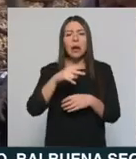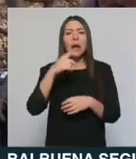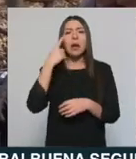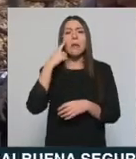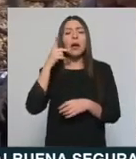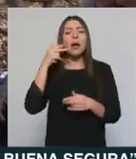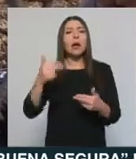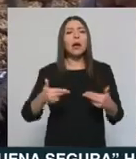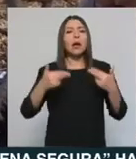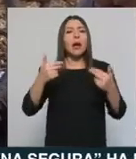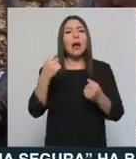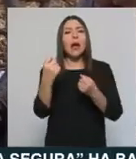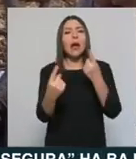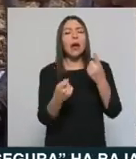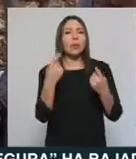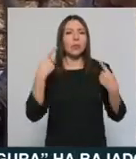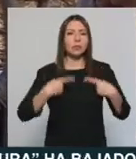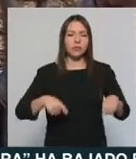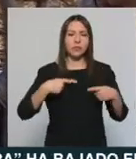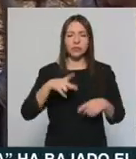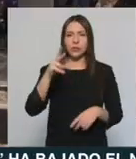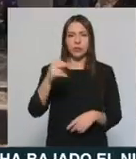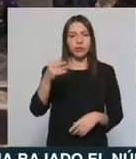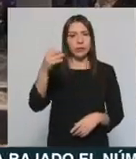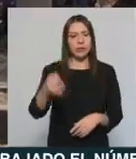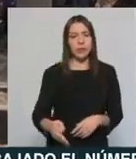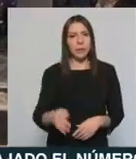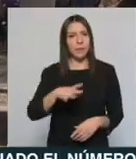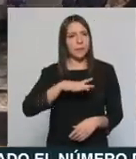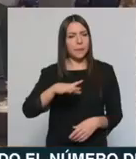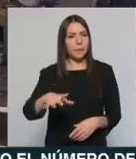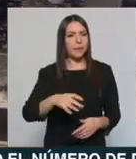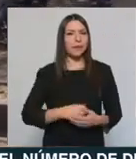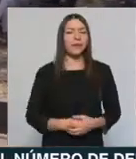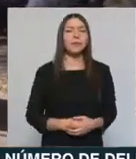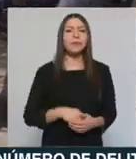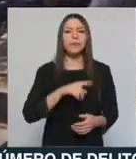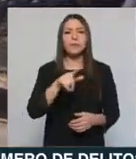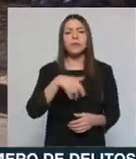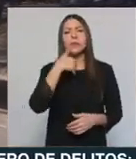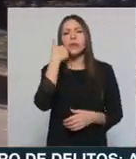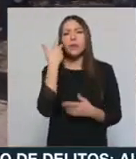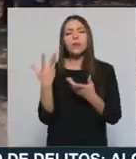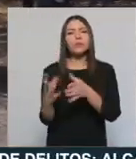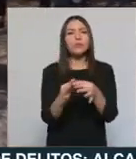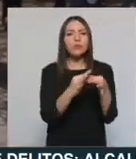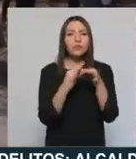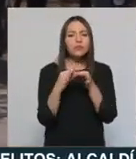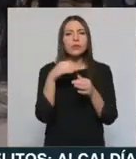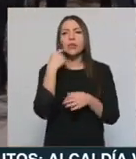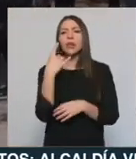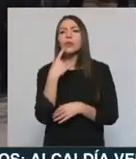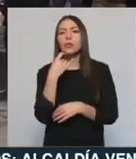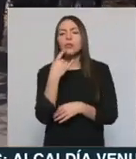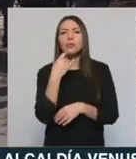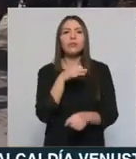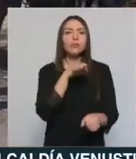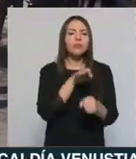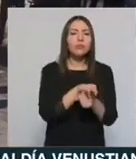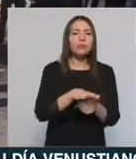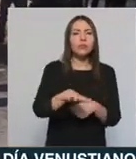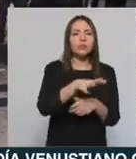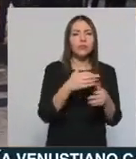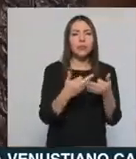cuantos. Y para establecer una estrategia conjunta que permita respaldar y luchar por la recuperación de este predio, así como detener la